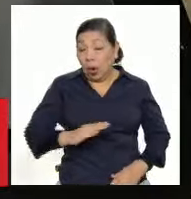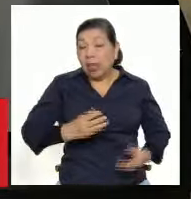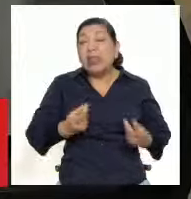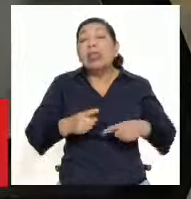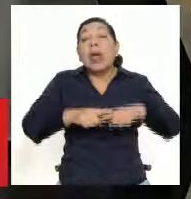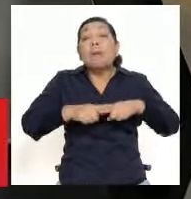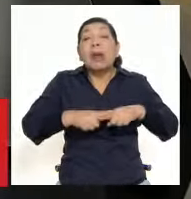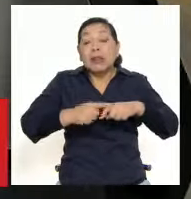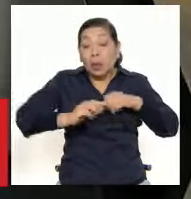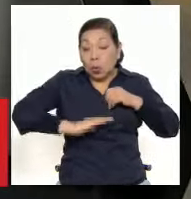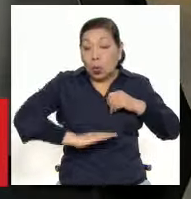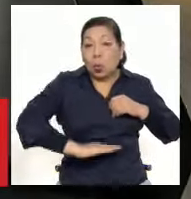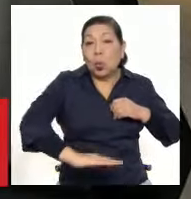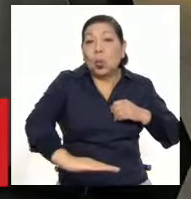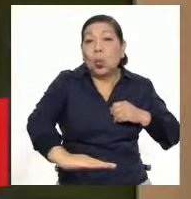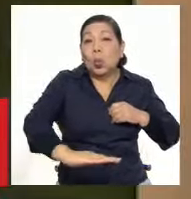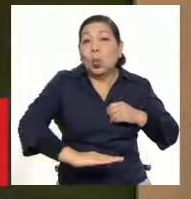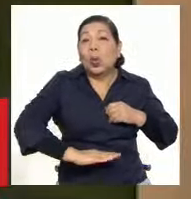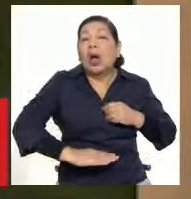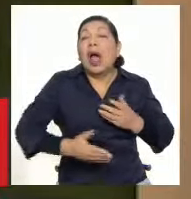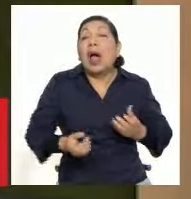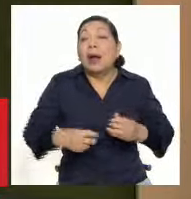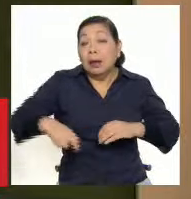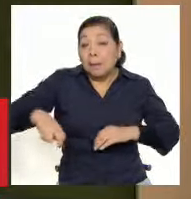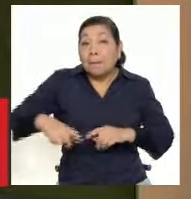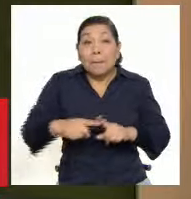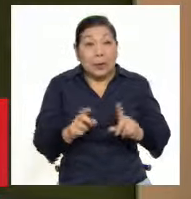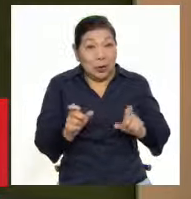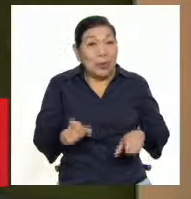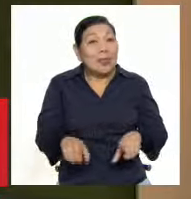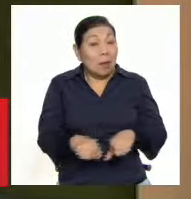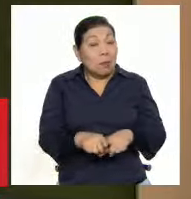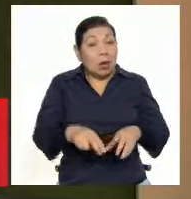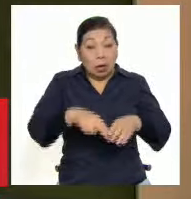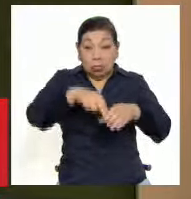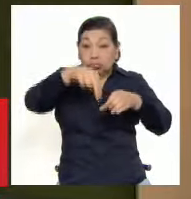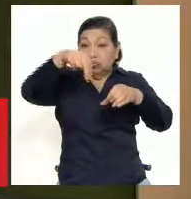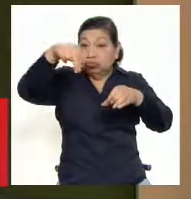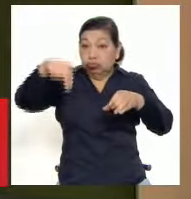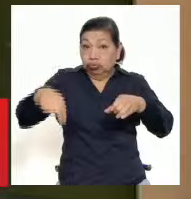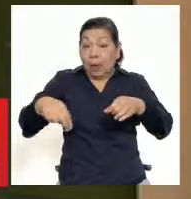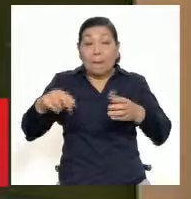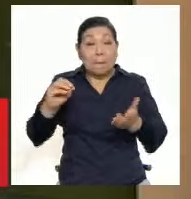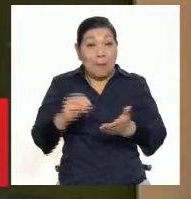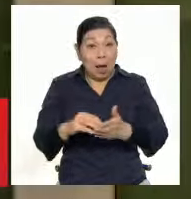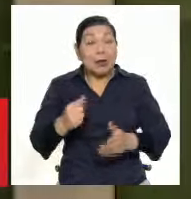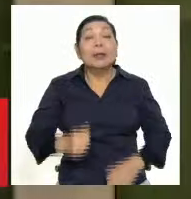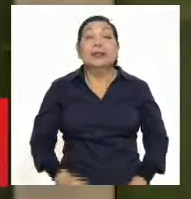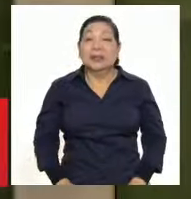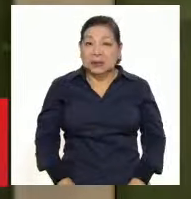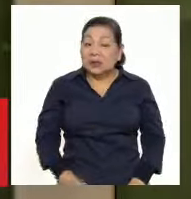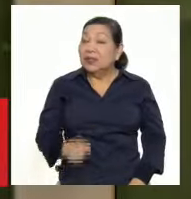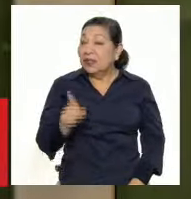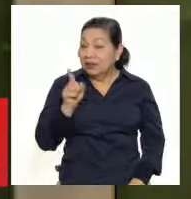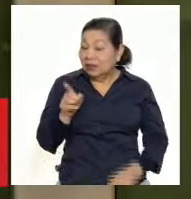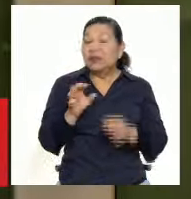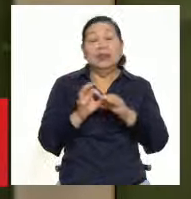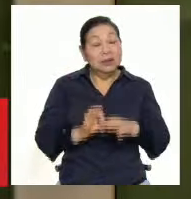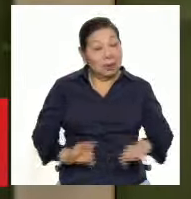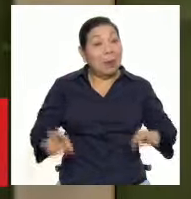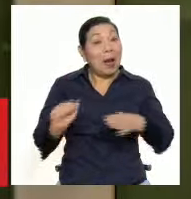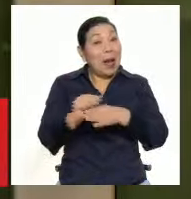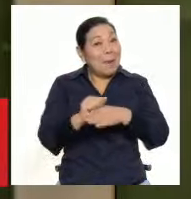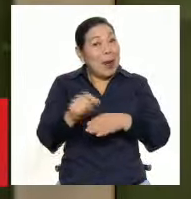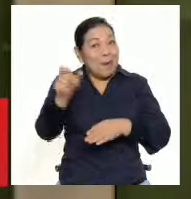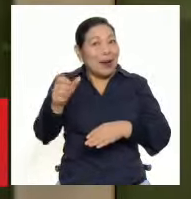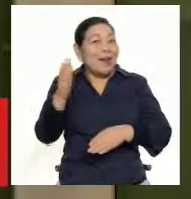tal vez era el apropiado y ha reducido los daños, pero las personas también han evacuado, ¿no? De manera más rápida. Pues yo creo que eso es importante, ¿no? Significa que